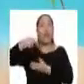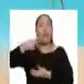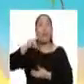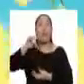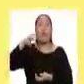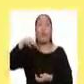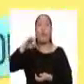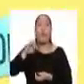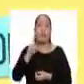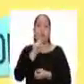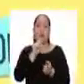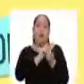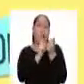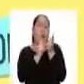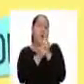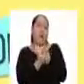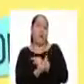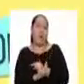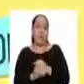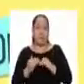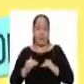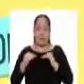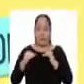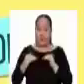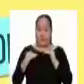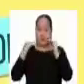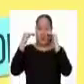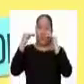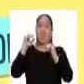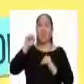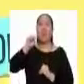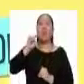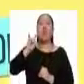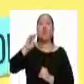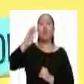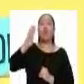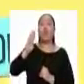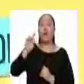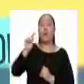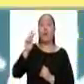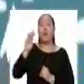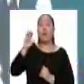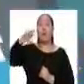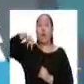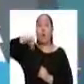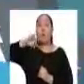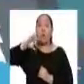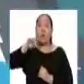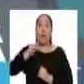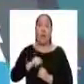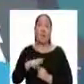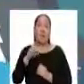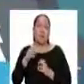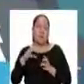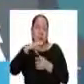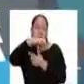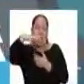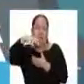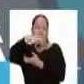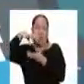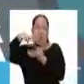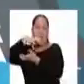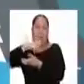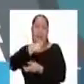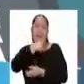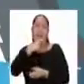año. Y las zonas subtropicales son las que se ubican fuera de los trópicos. El clima es más seco en verano y con